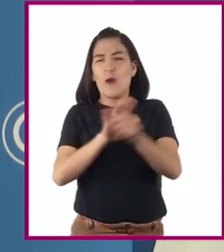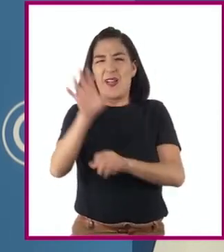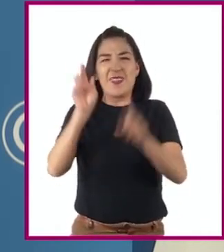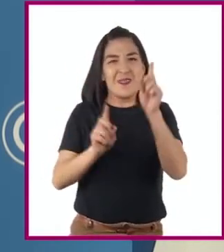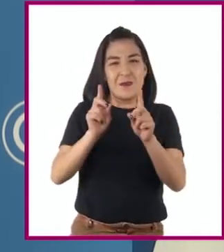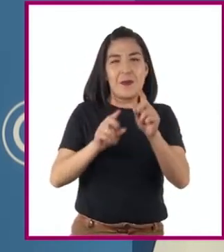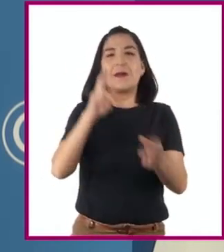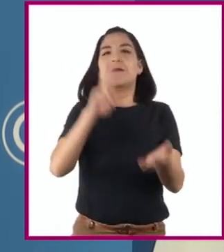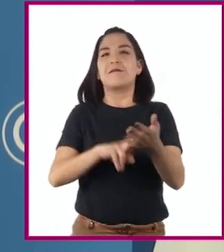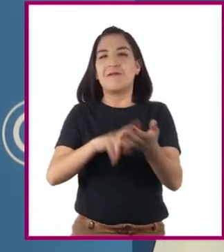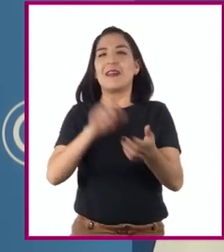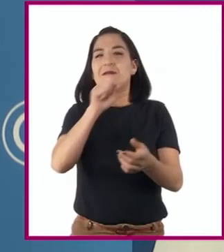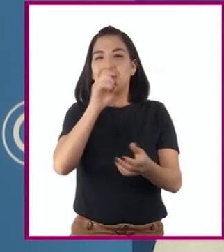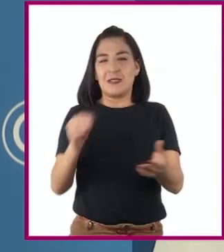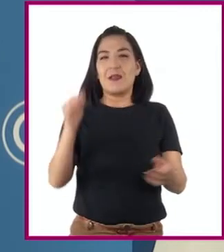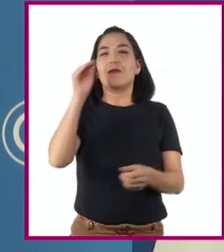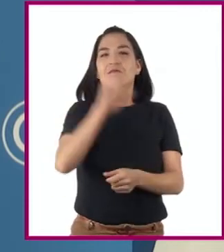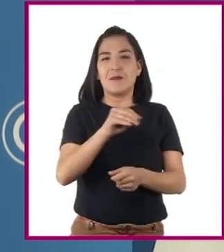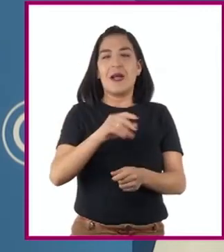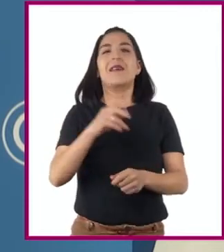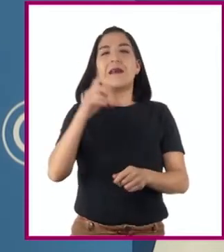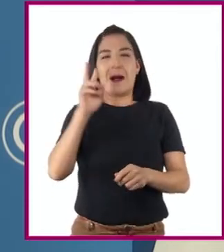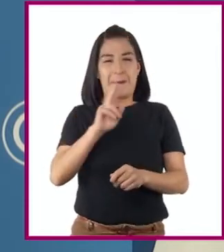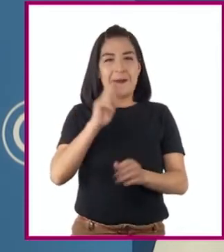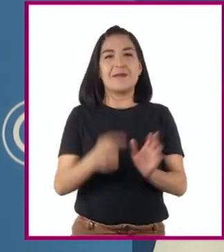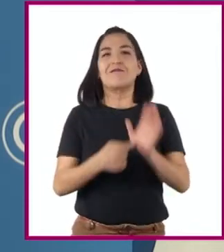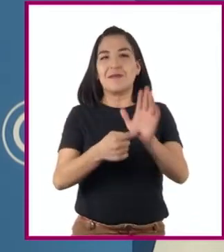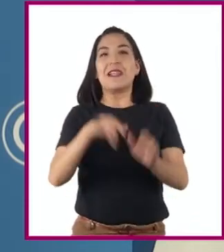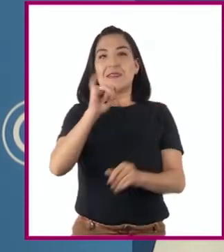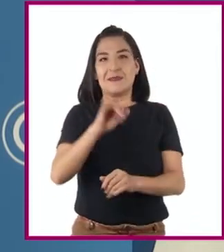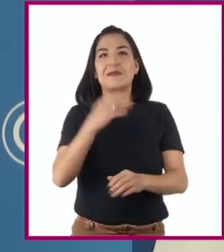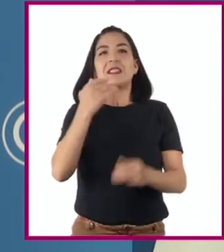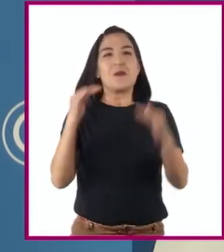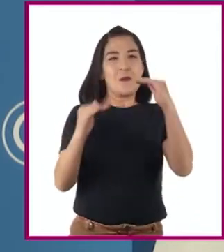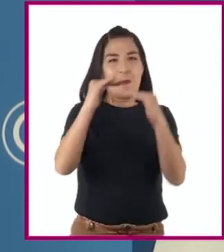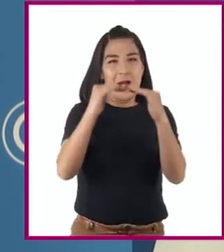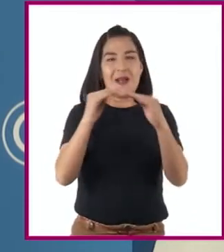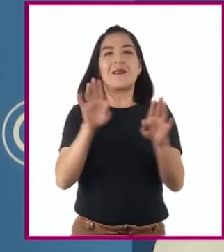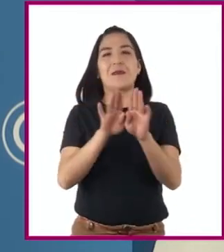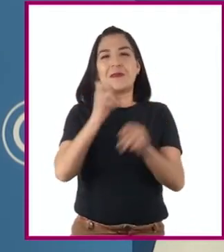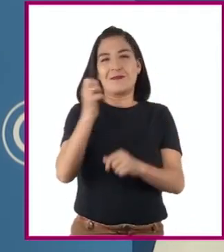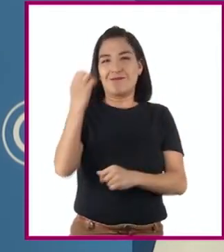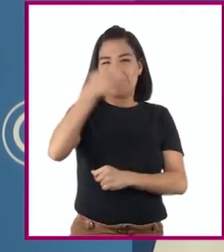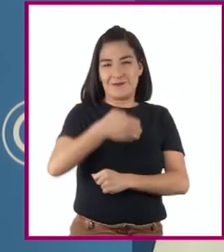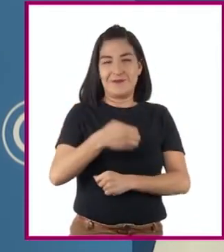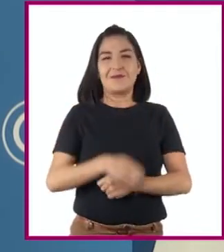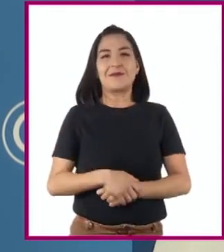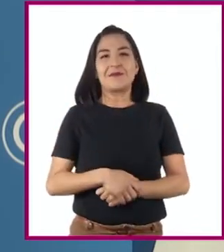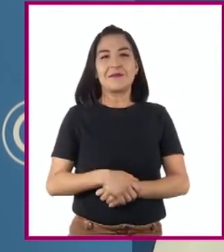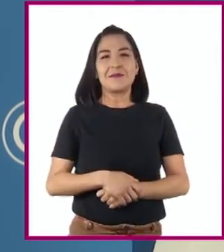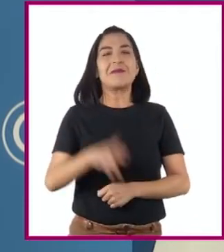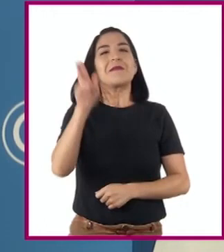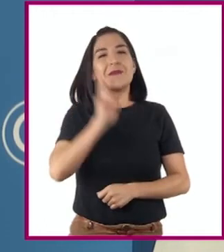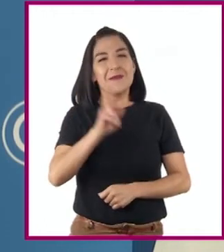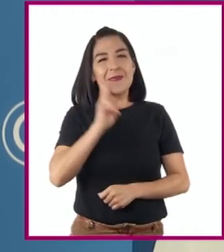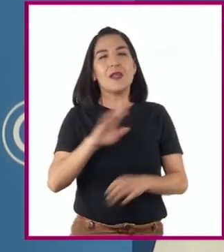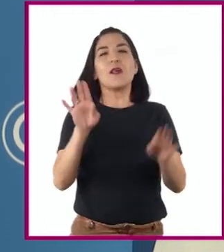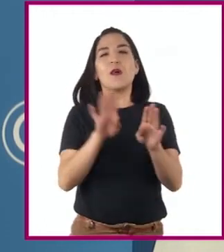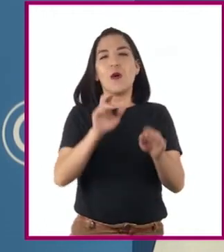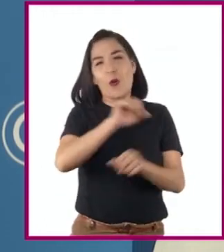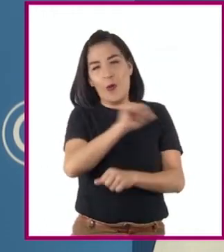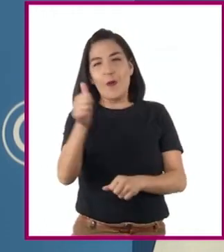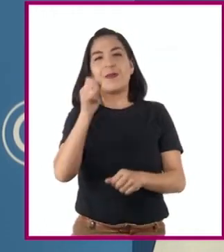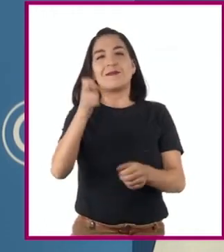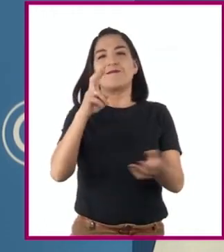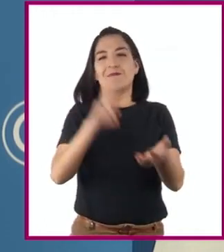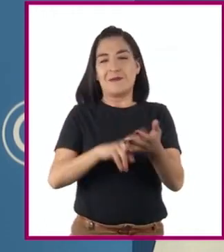valores asignados y comprobamos si se cumple la igualdad en ambas ecuaciones. Intentémoslo ahora con otros